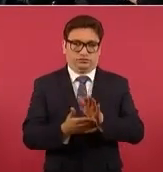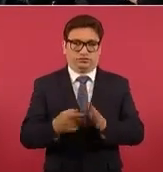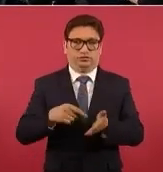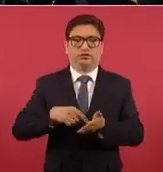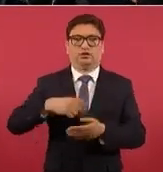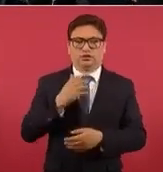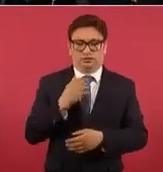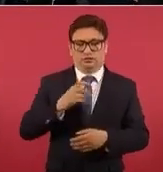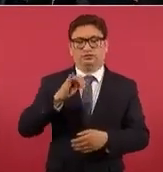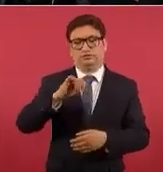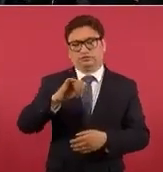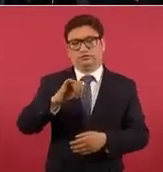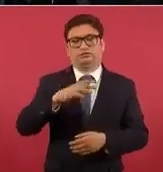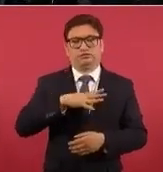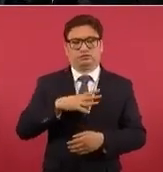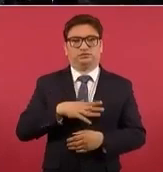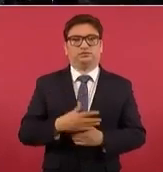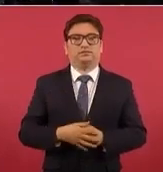y hay que hablar, pero digo,